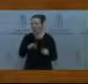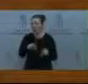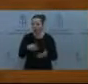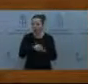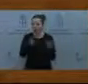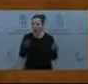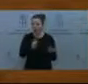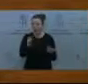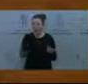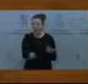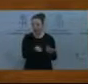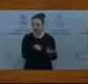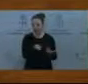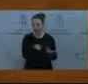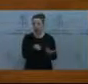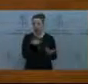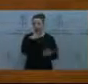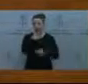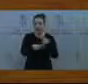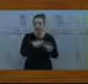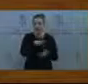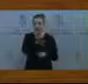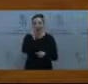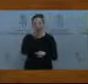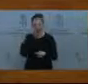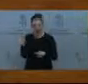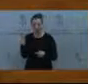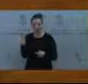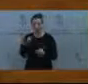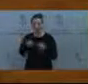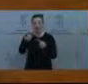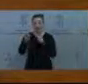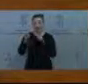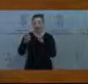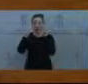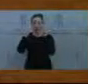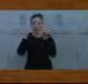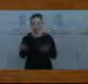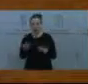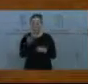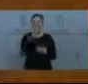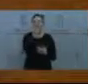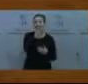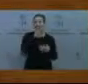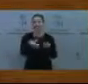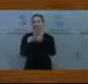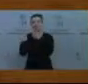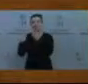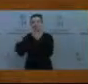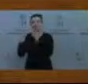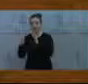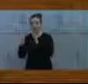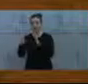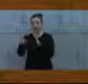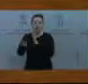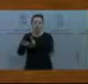hacen en la siguiente etapa educativa, que es de 3 a 6 años y así sucesivamente. Siempre dijimos, y